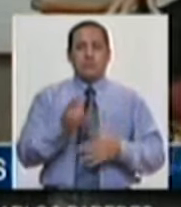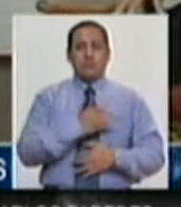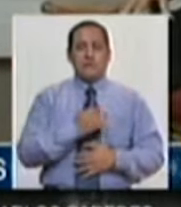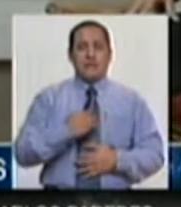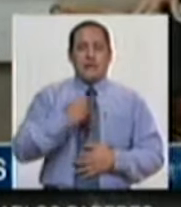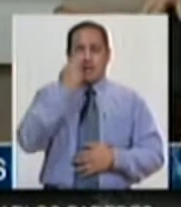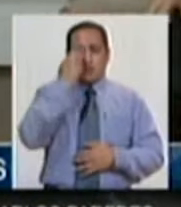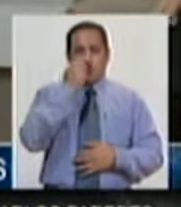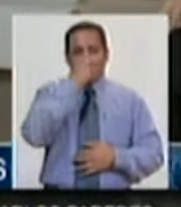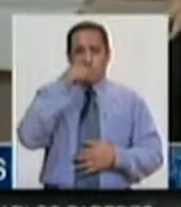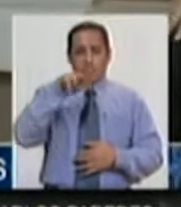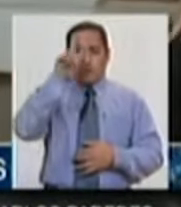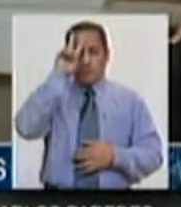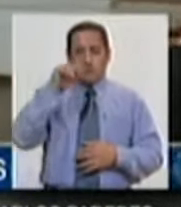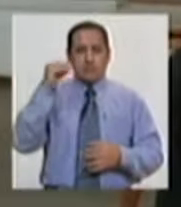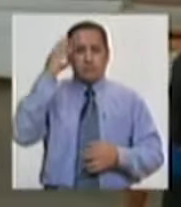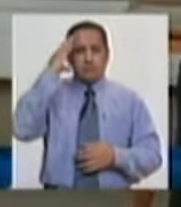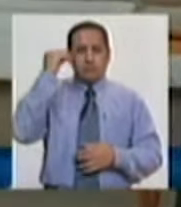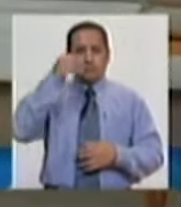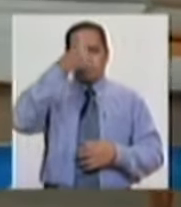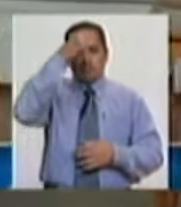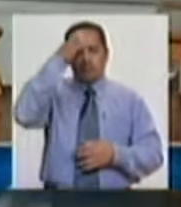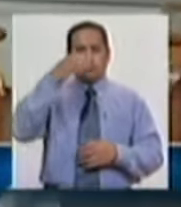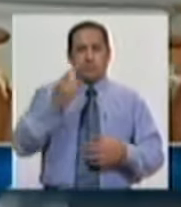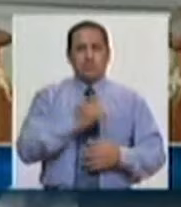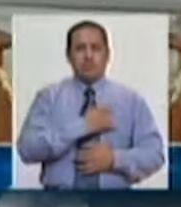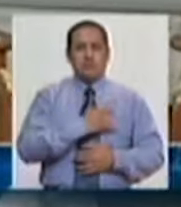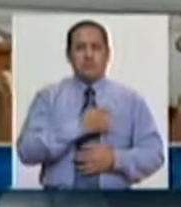Universidad Católica del Perú y máster en Economía por